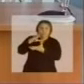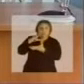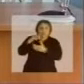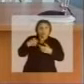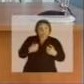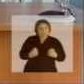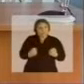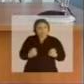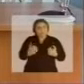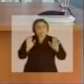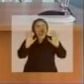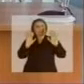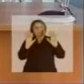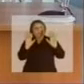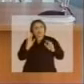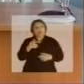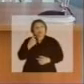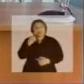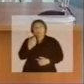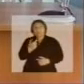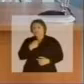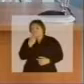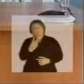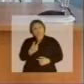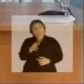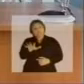Pero lo cierto es que Parecería